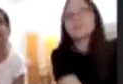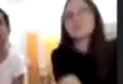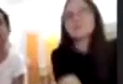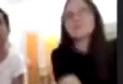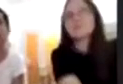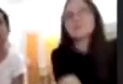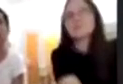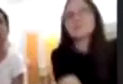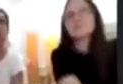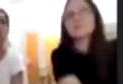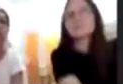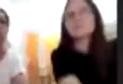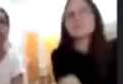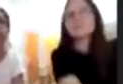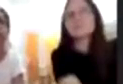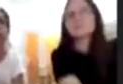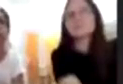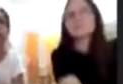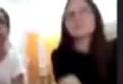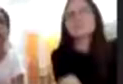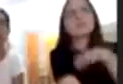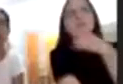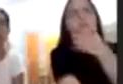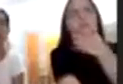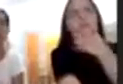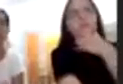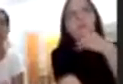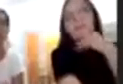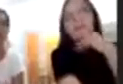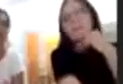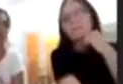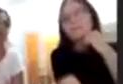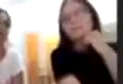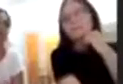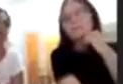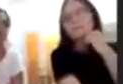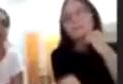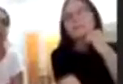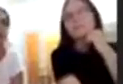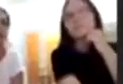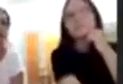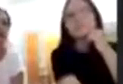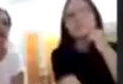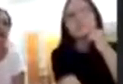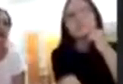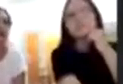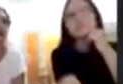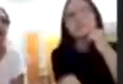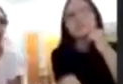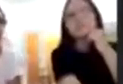porque la atraviesa prácticamente por la mitad, conecta varios barrios de importancia con el área central,